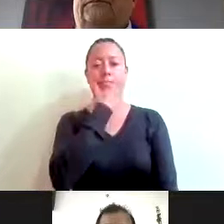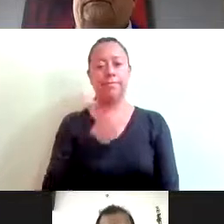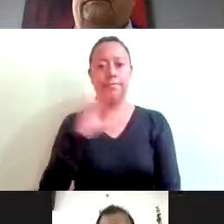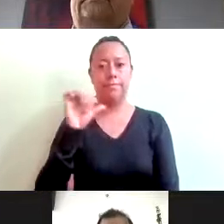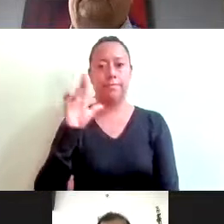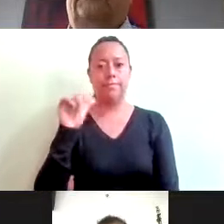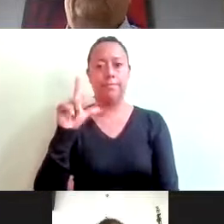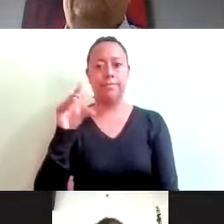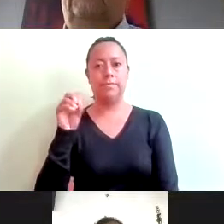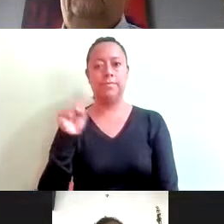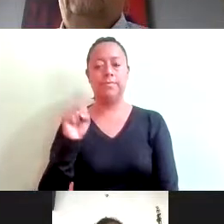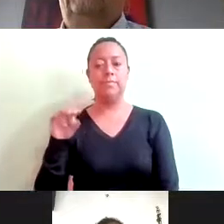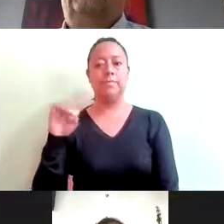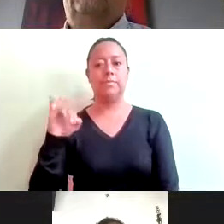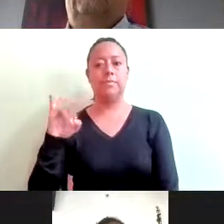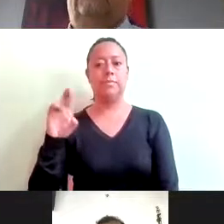Mirón.